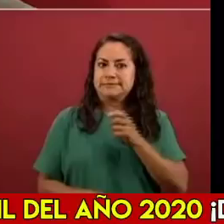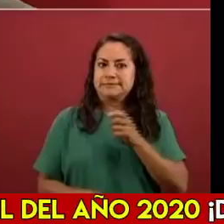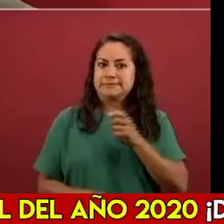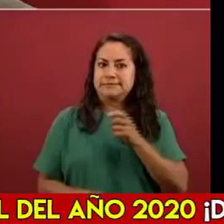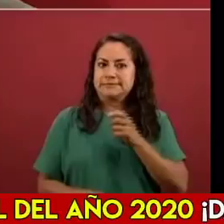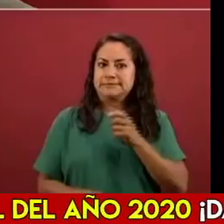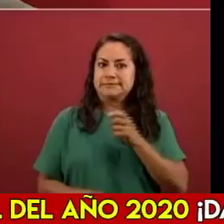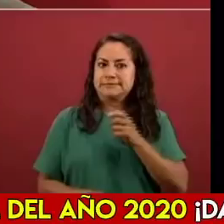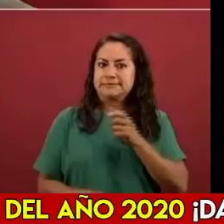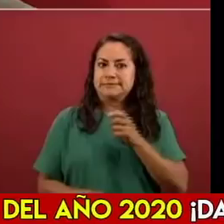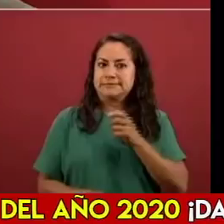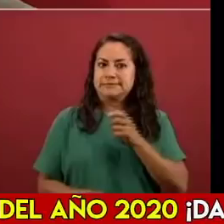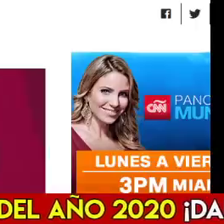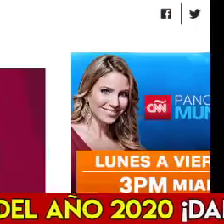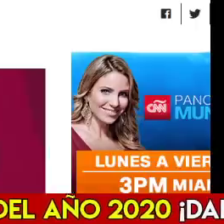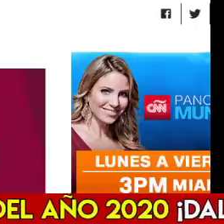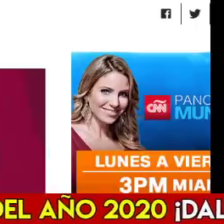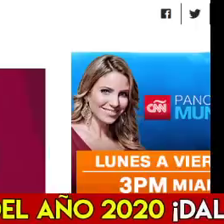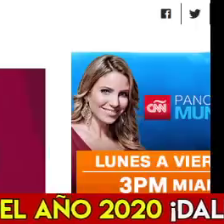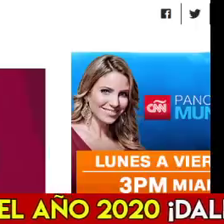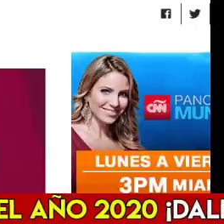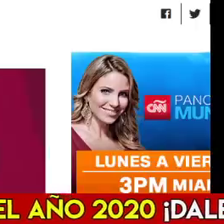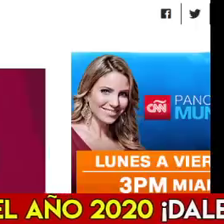de disminuir aumenta